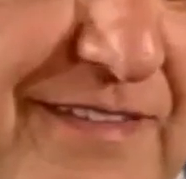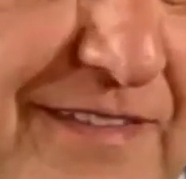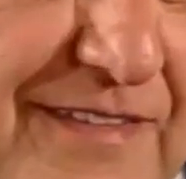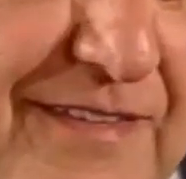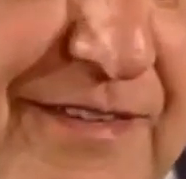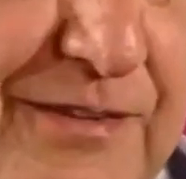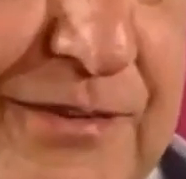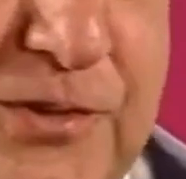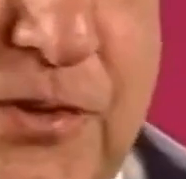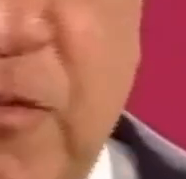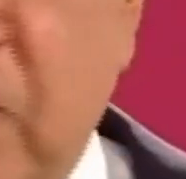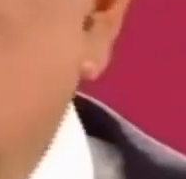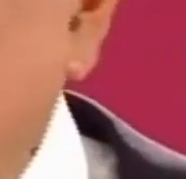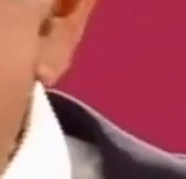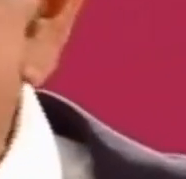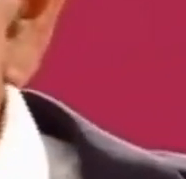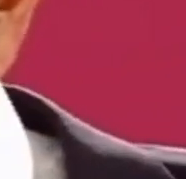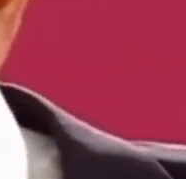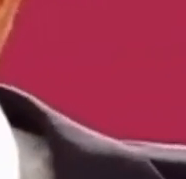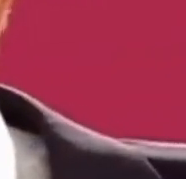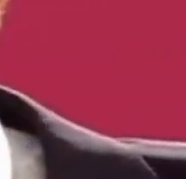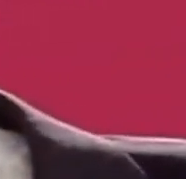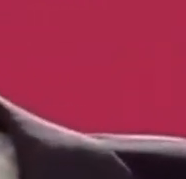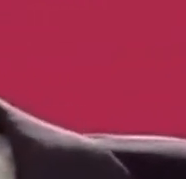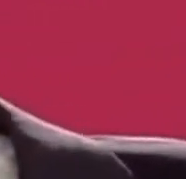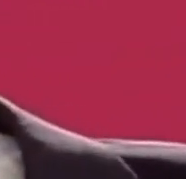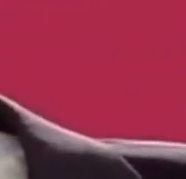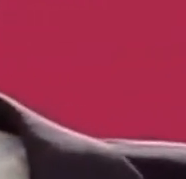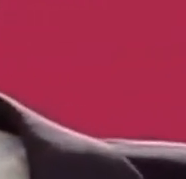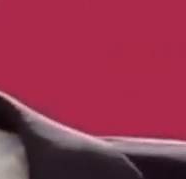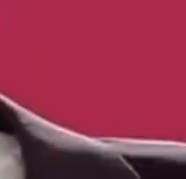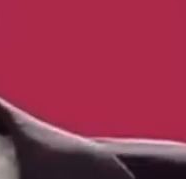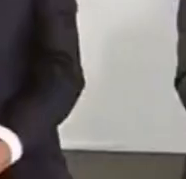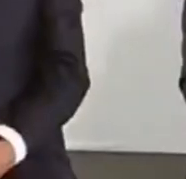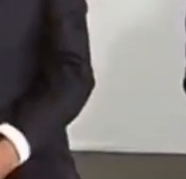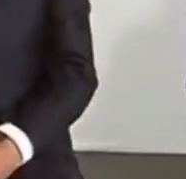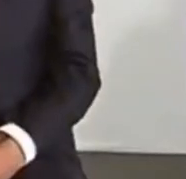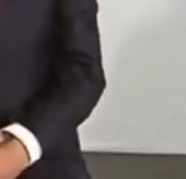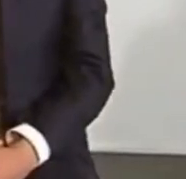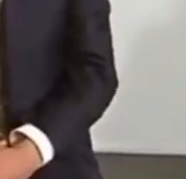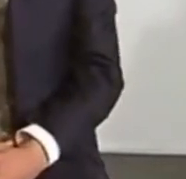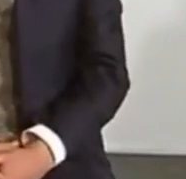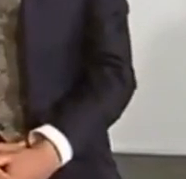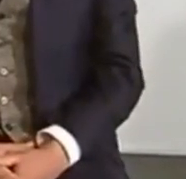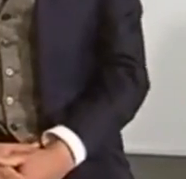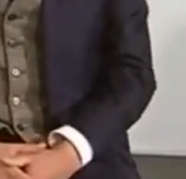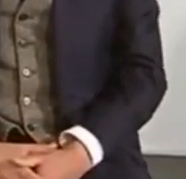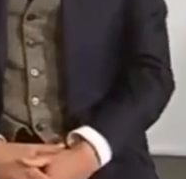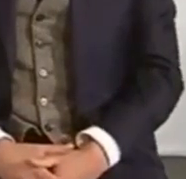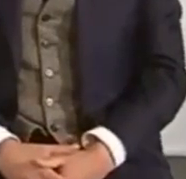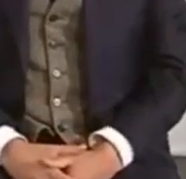iguales. ¿Cómo vamos a bajar nosotros las pensiones de los trabajadores?